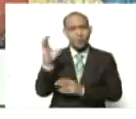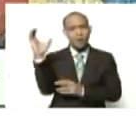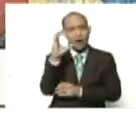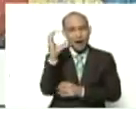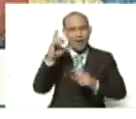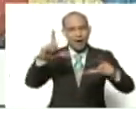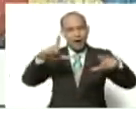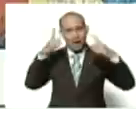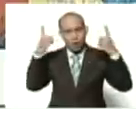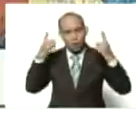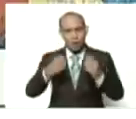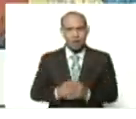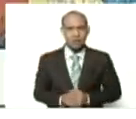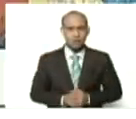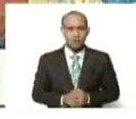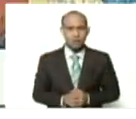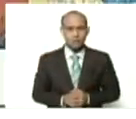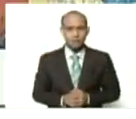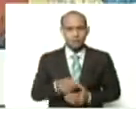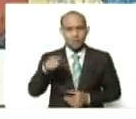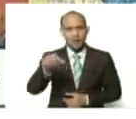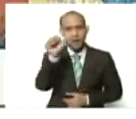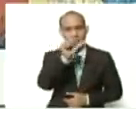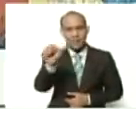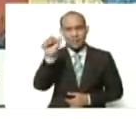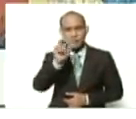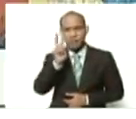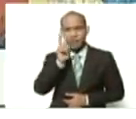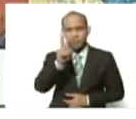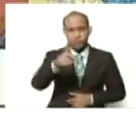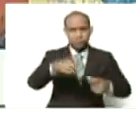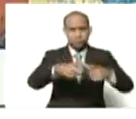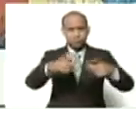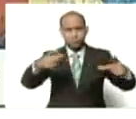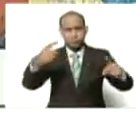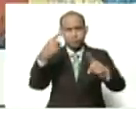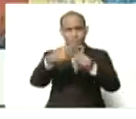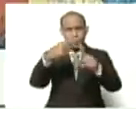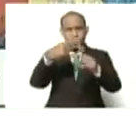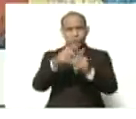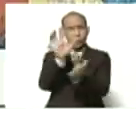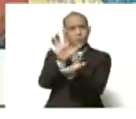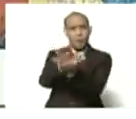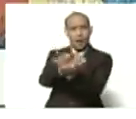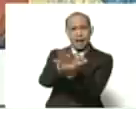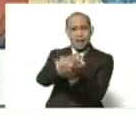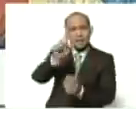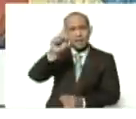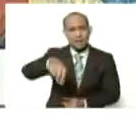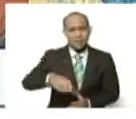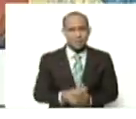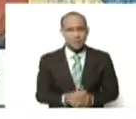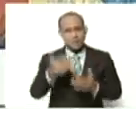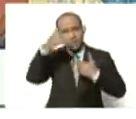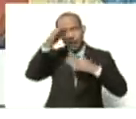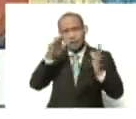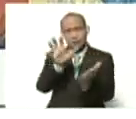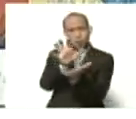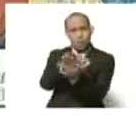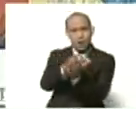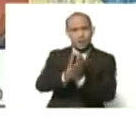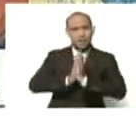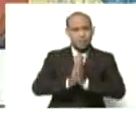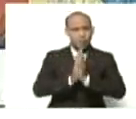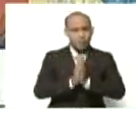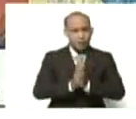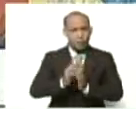Guaira. Esta semana observamos también un incremento de casos en Nueva Esparta. Atención, Nueva Esparta